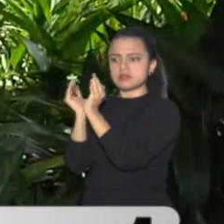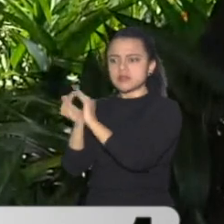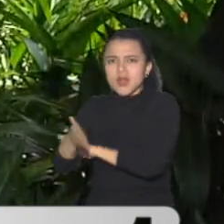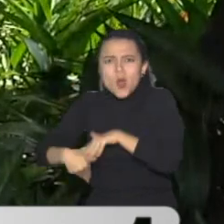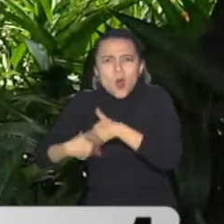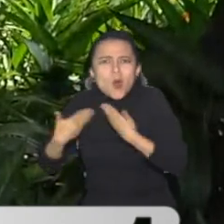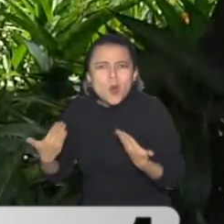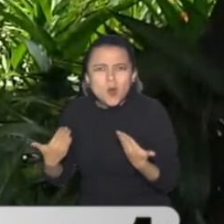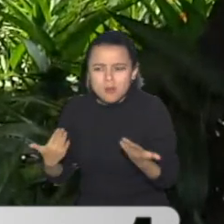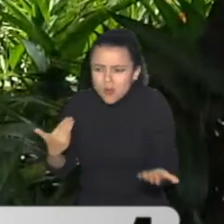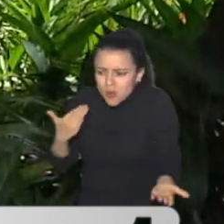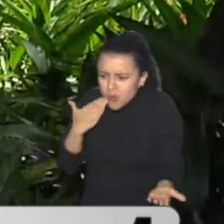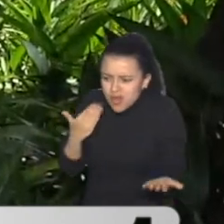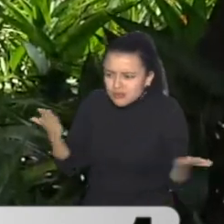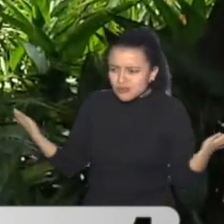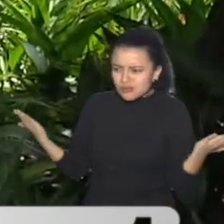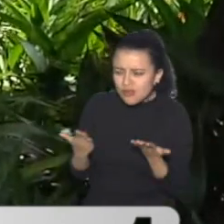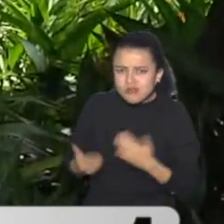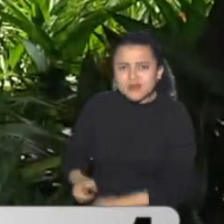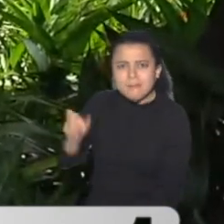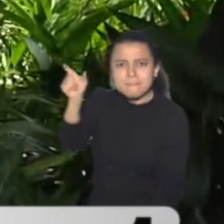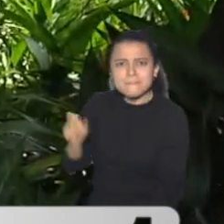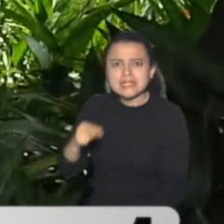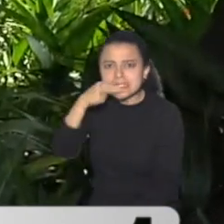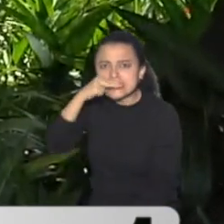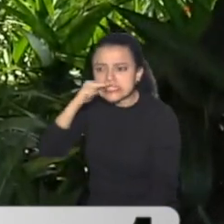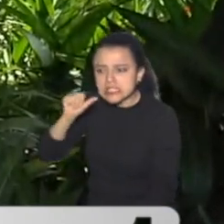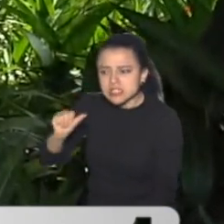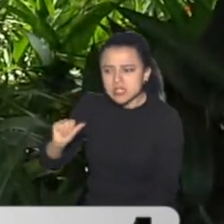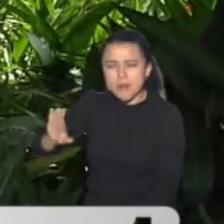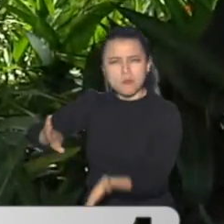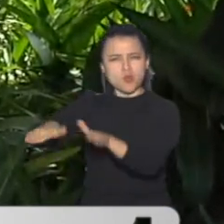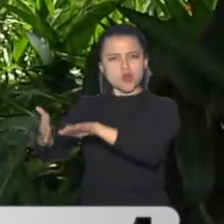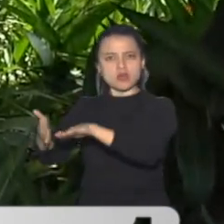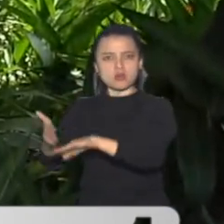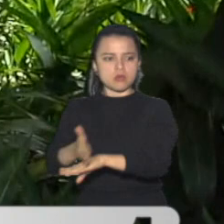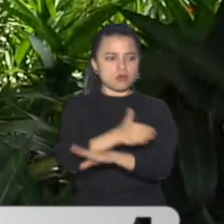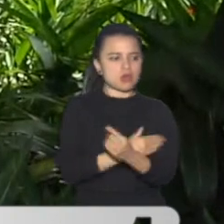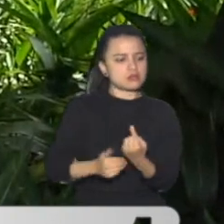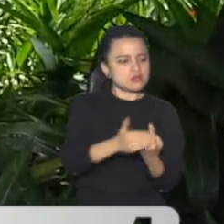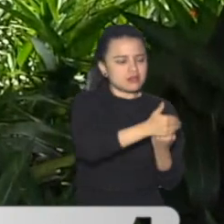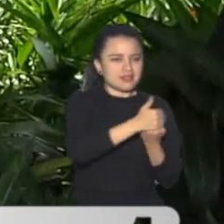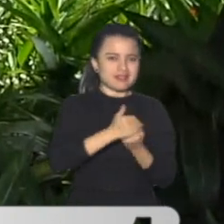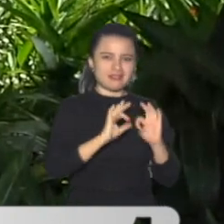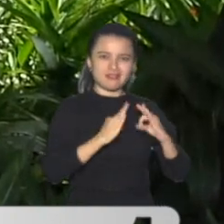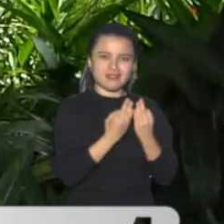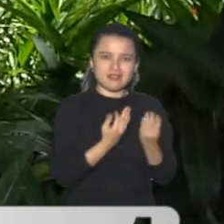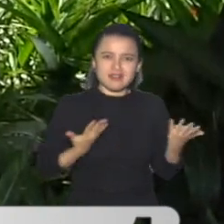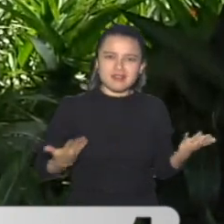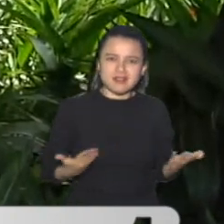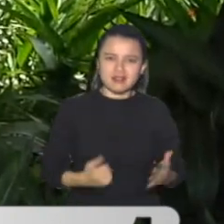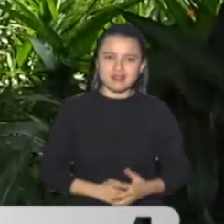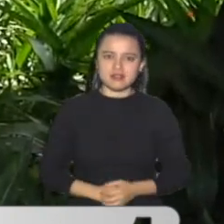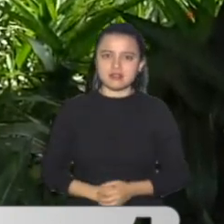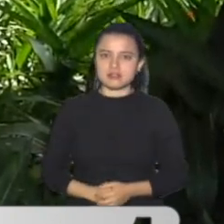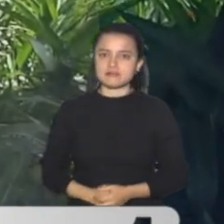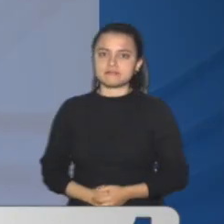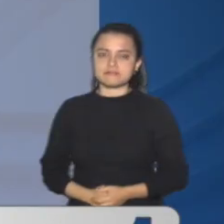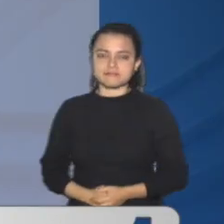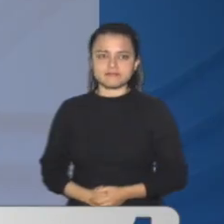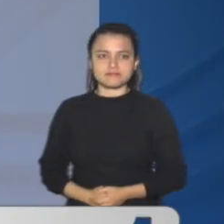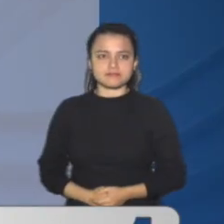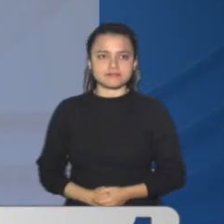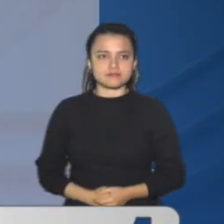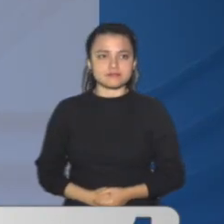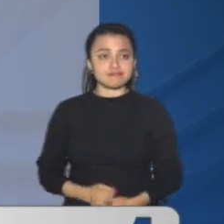una niña quien tenía autismo era adoptada tenía una familia sustituta y murió al parecer por negligencia médica